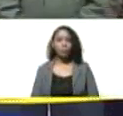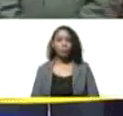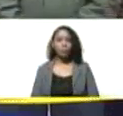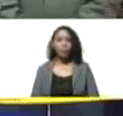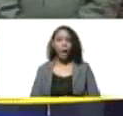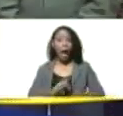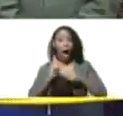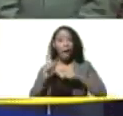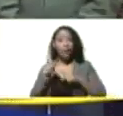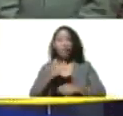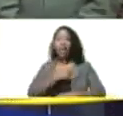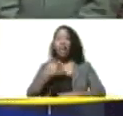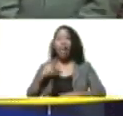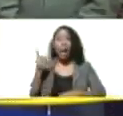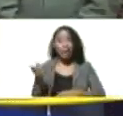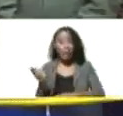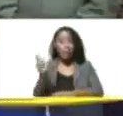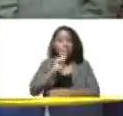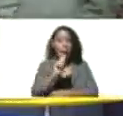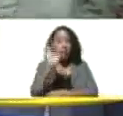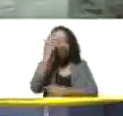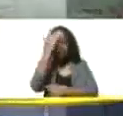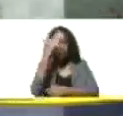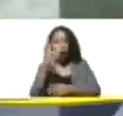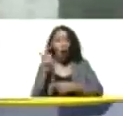Así se pretendía aquel mes de febrero.